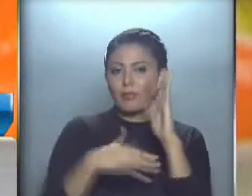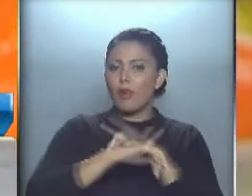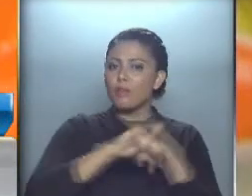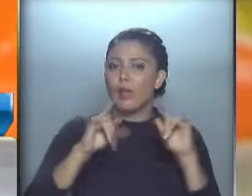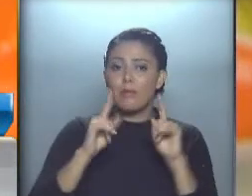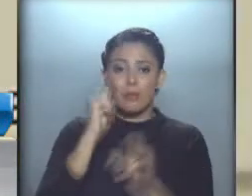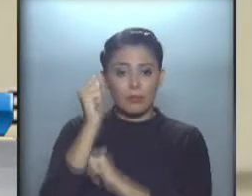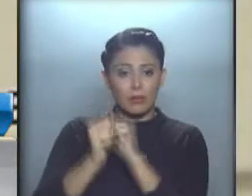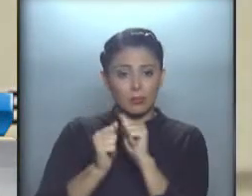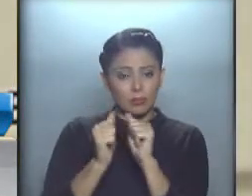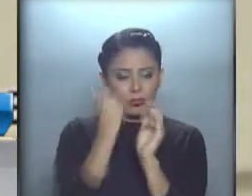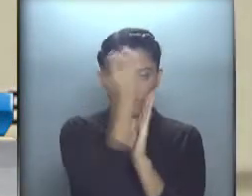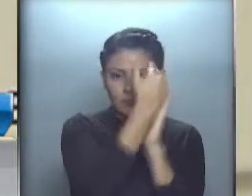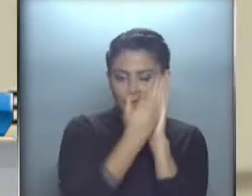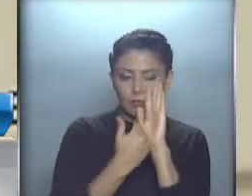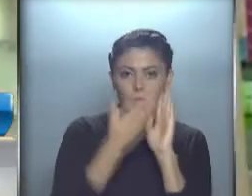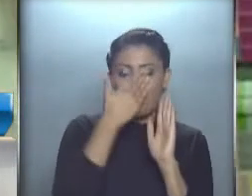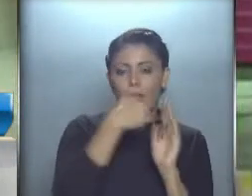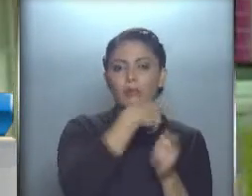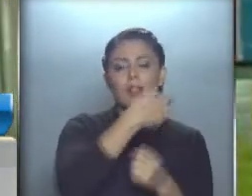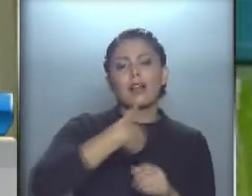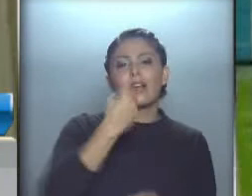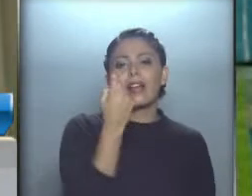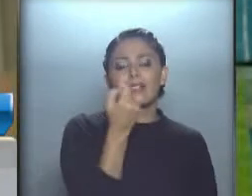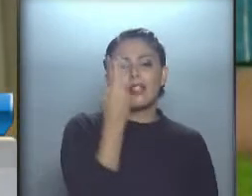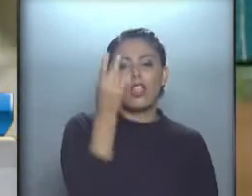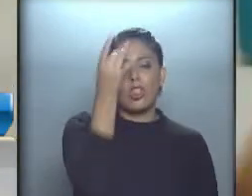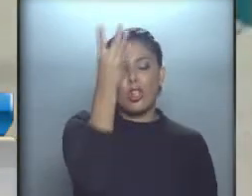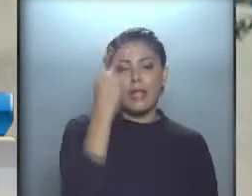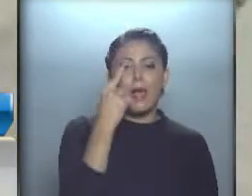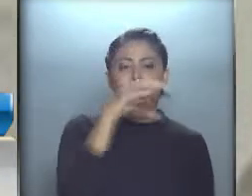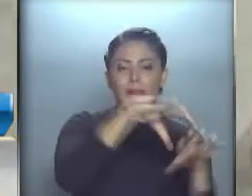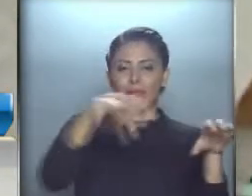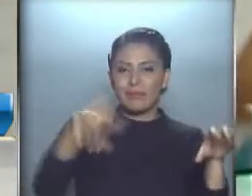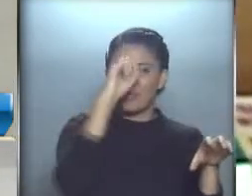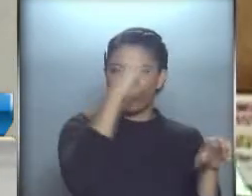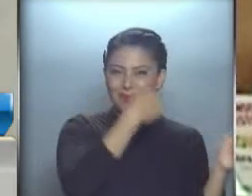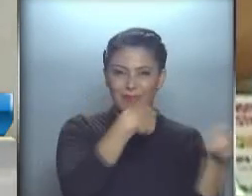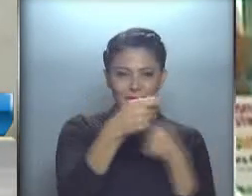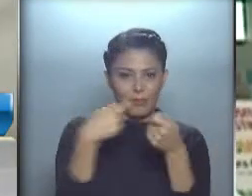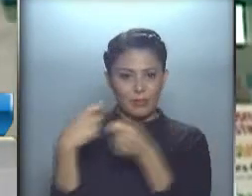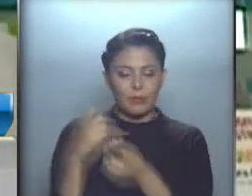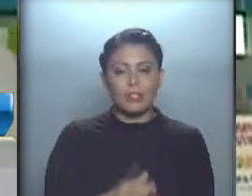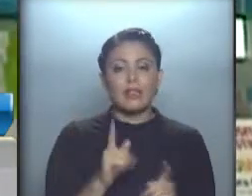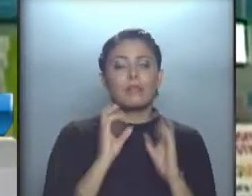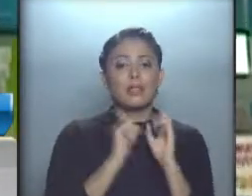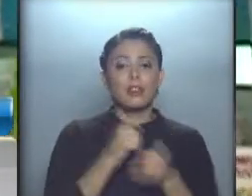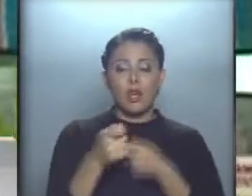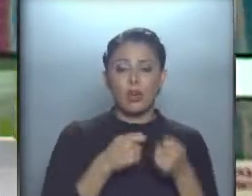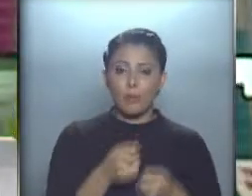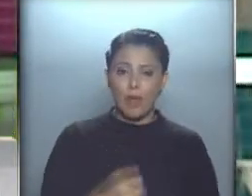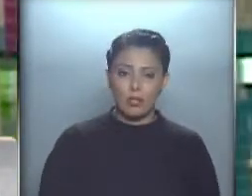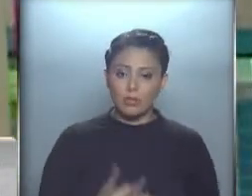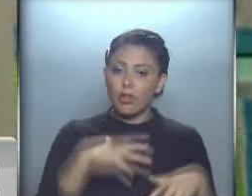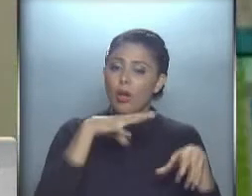parte de la industria y que serán distribuidos a casi 12.000 farmacias. Paralelamente con esto, la Secretaría de Comercio ha